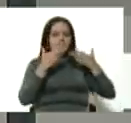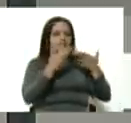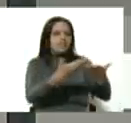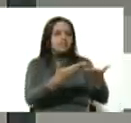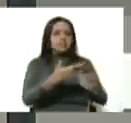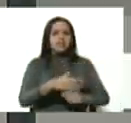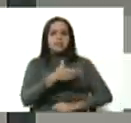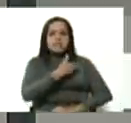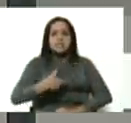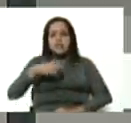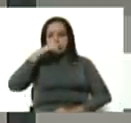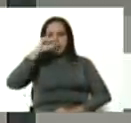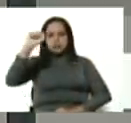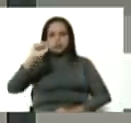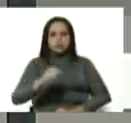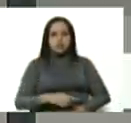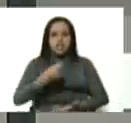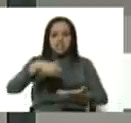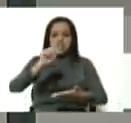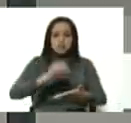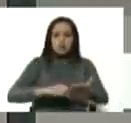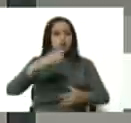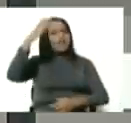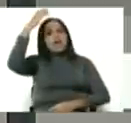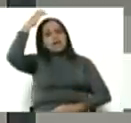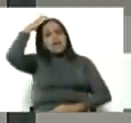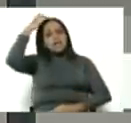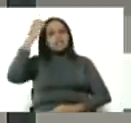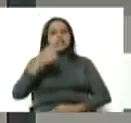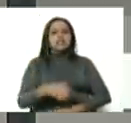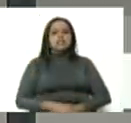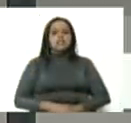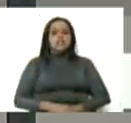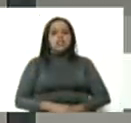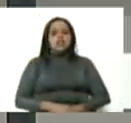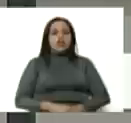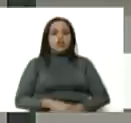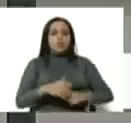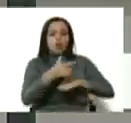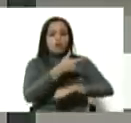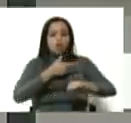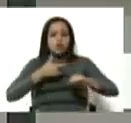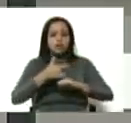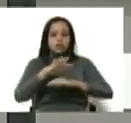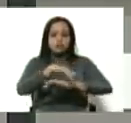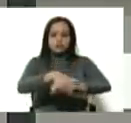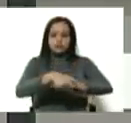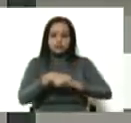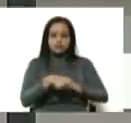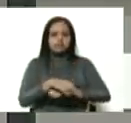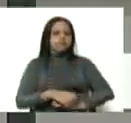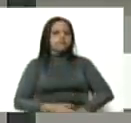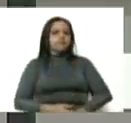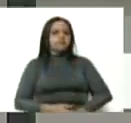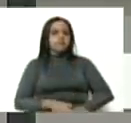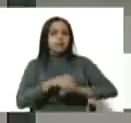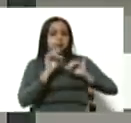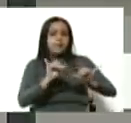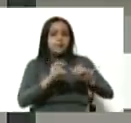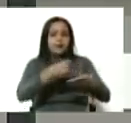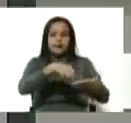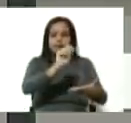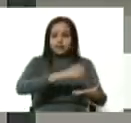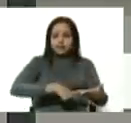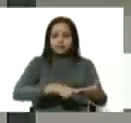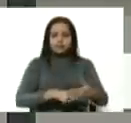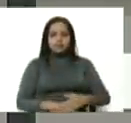cartas credenciales que firmó la reina de Inglaterra como jefa de Estado del Reino Unido. Y esas mismas cartas